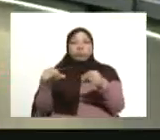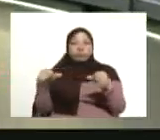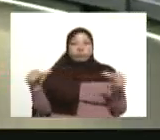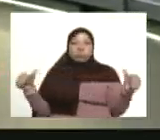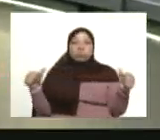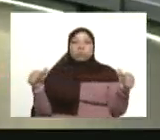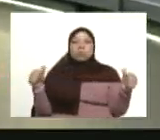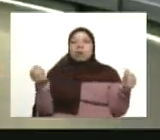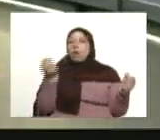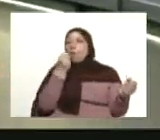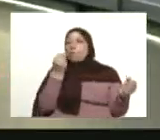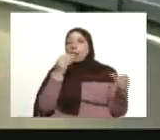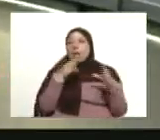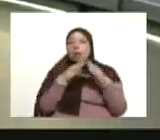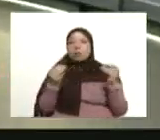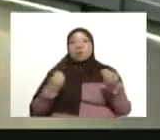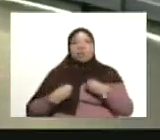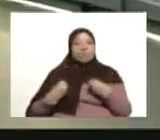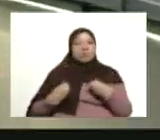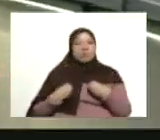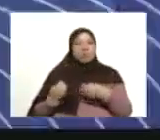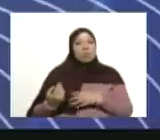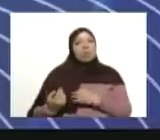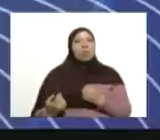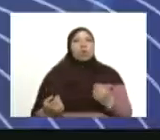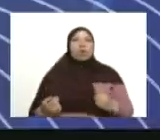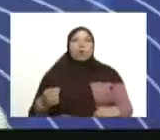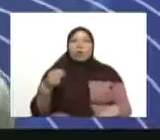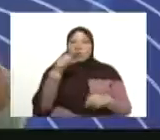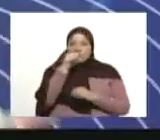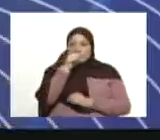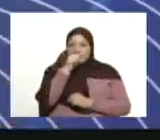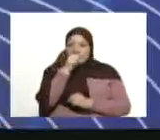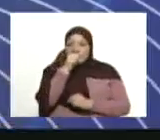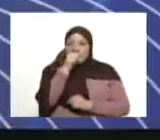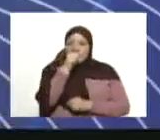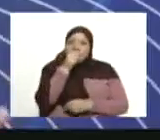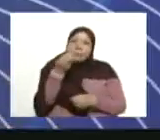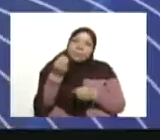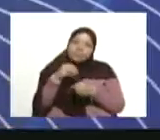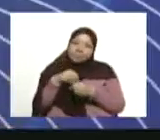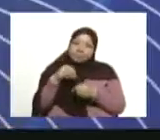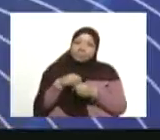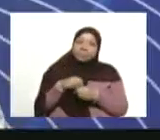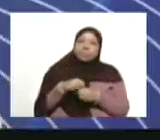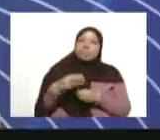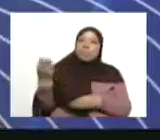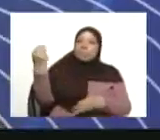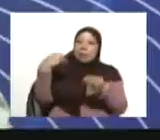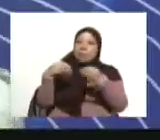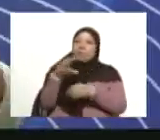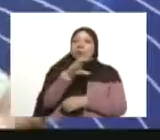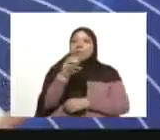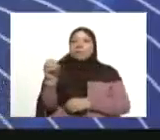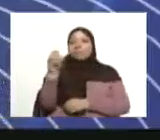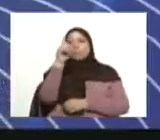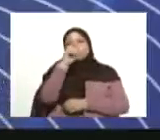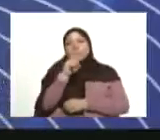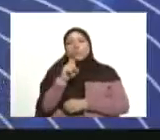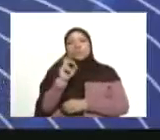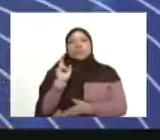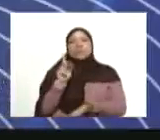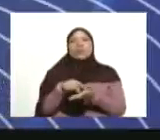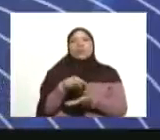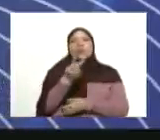comida para nosotros, para la vida. Y no, ante todo eso, si pudimos nosotros sobrevivir más de 500 años, y apenas nosotros